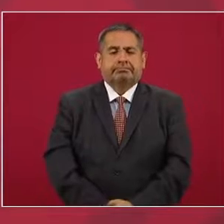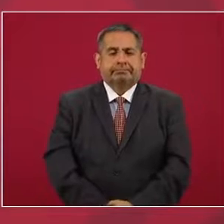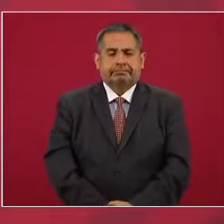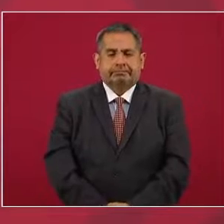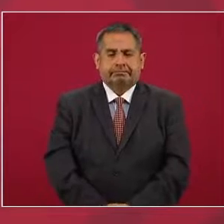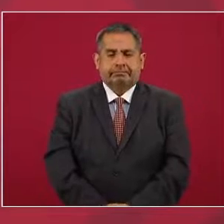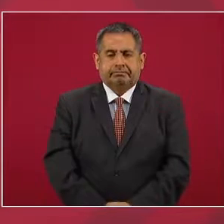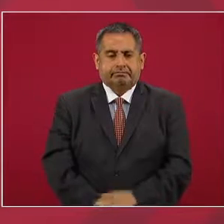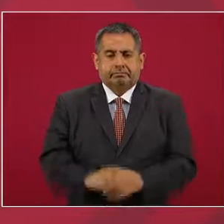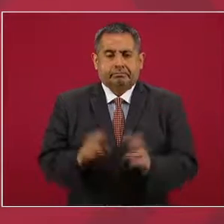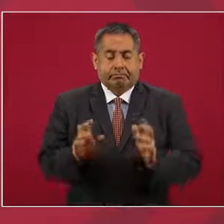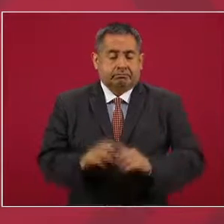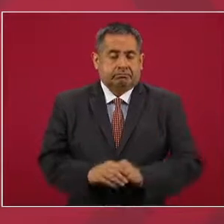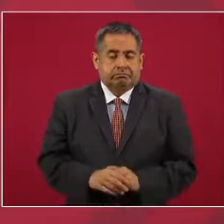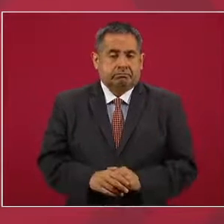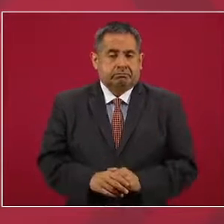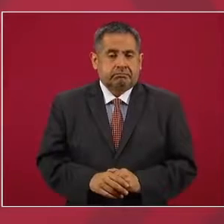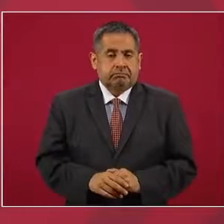No,